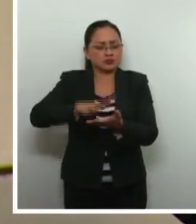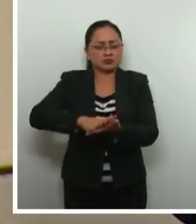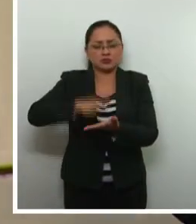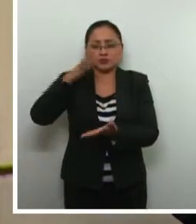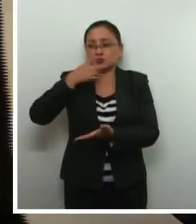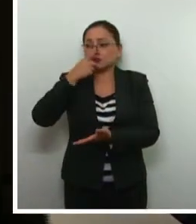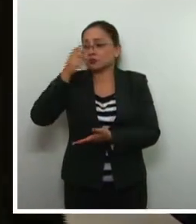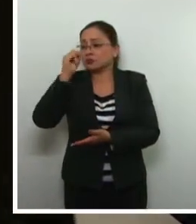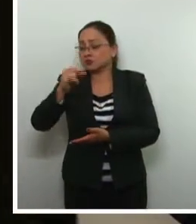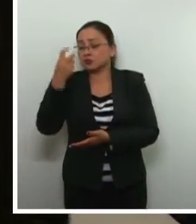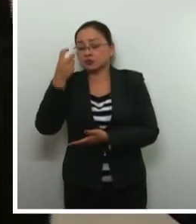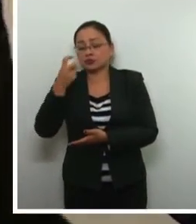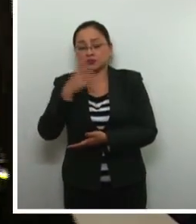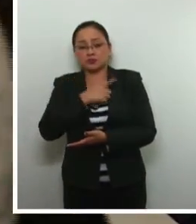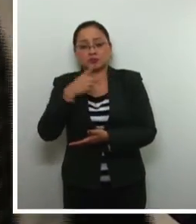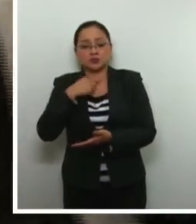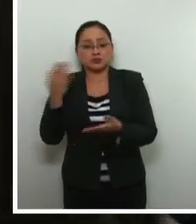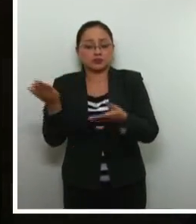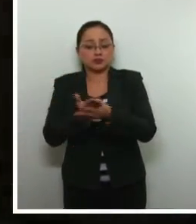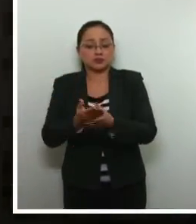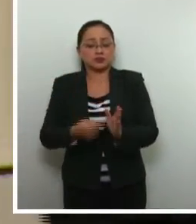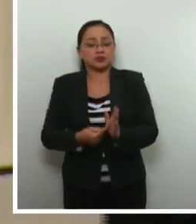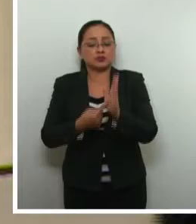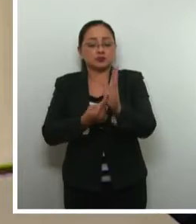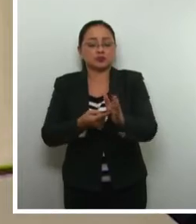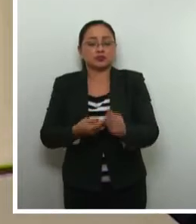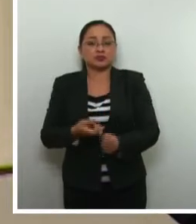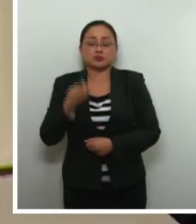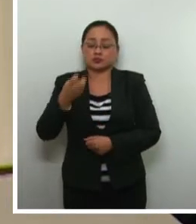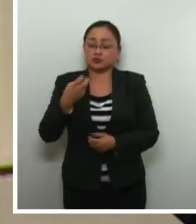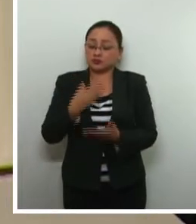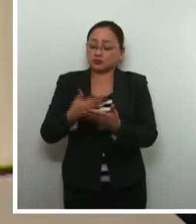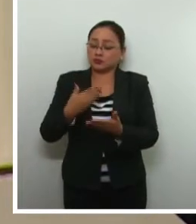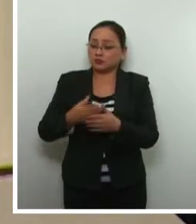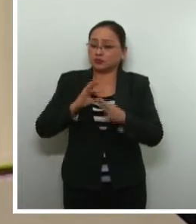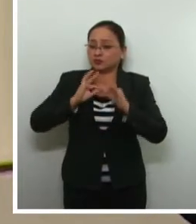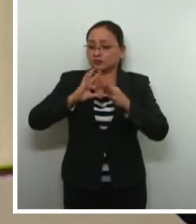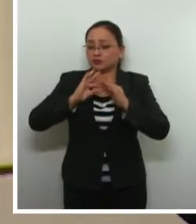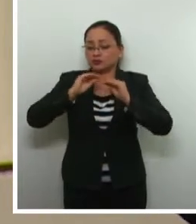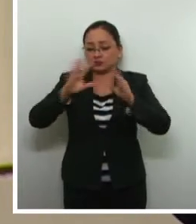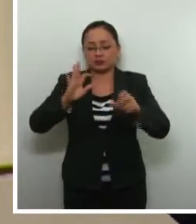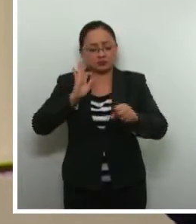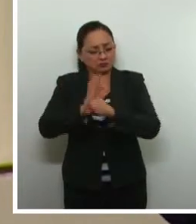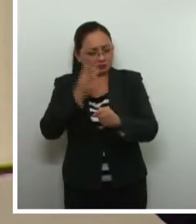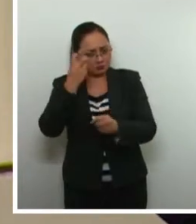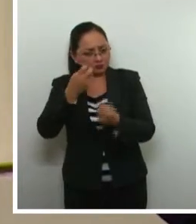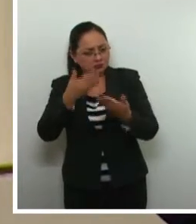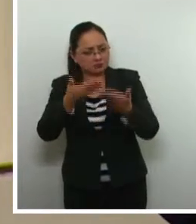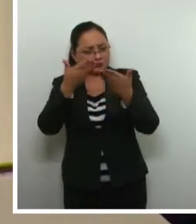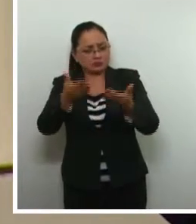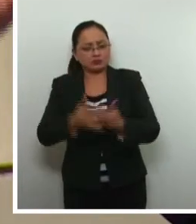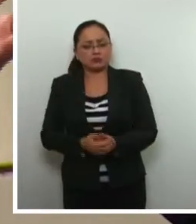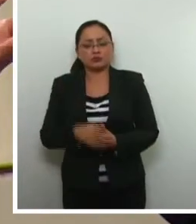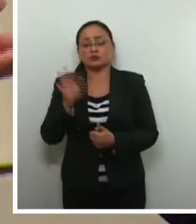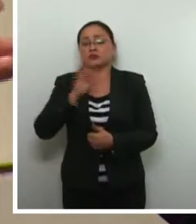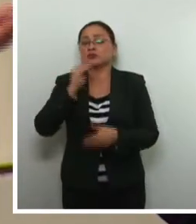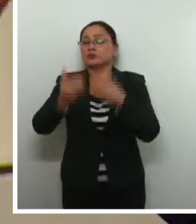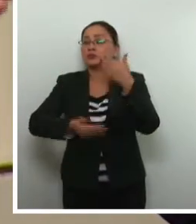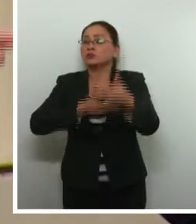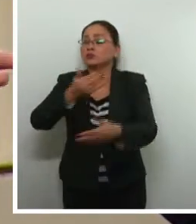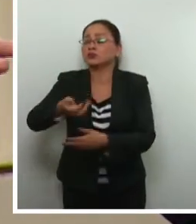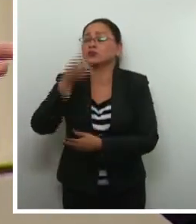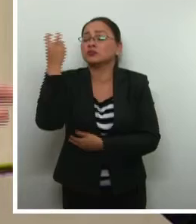Pleno son las que deben quedar. Eso es lo que le da claridad y certidumbre, porque si no, el procedimiento que